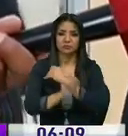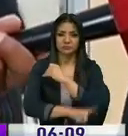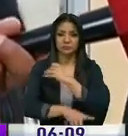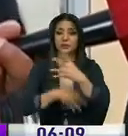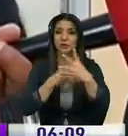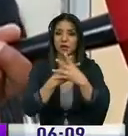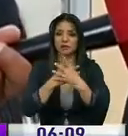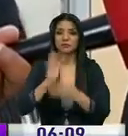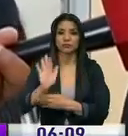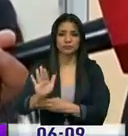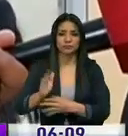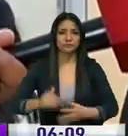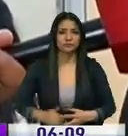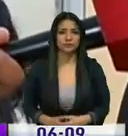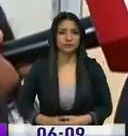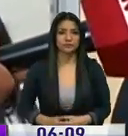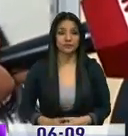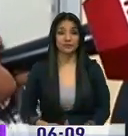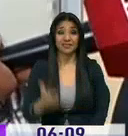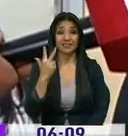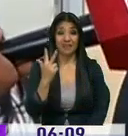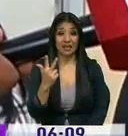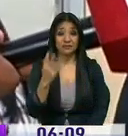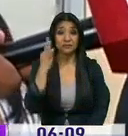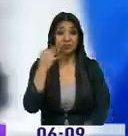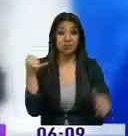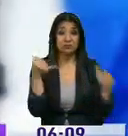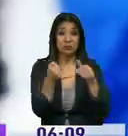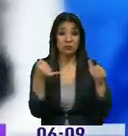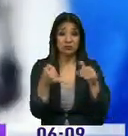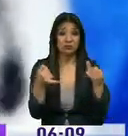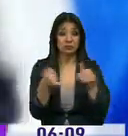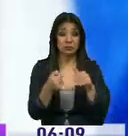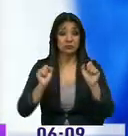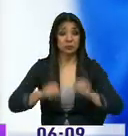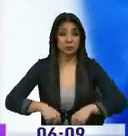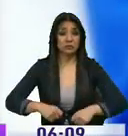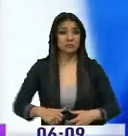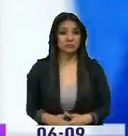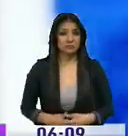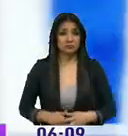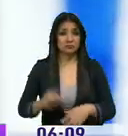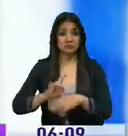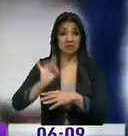que corresponde, en este caso por 3 violaciones que ha cometido este individuo. Pues se niegan a dejar en la